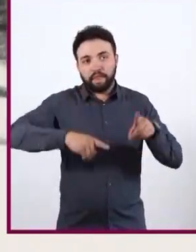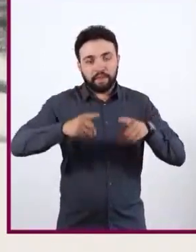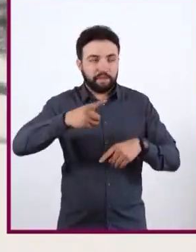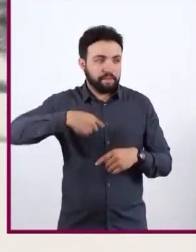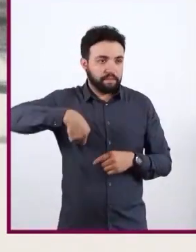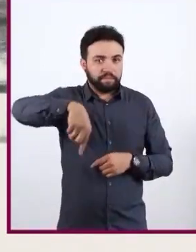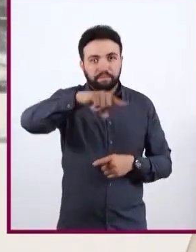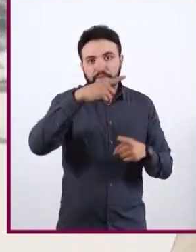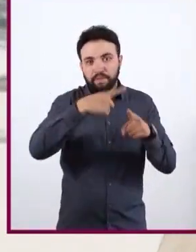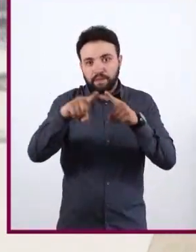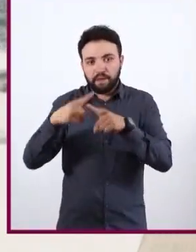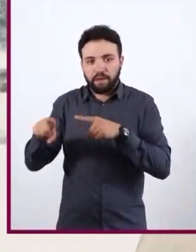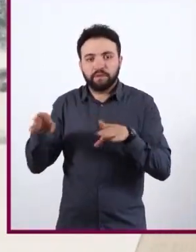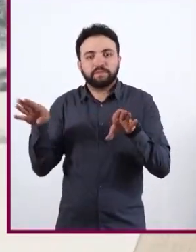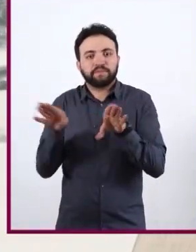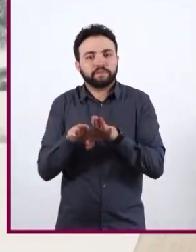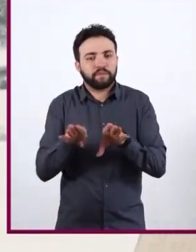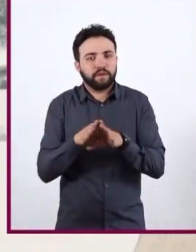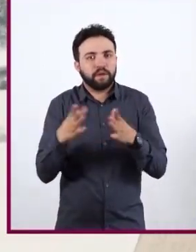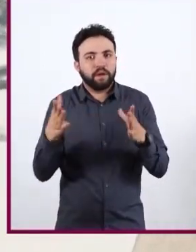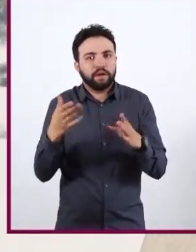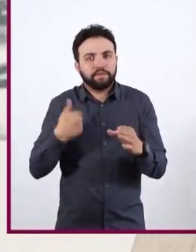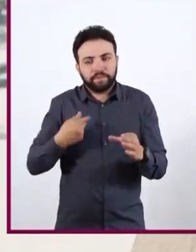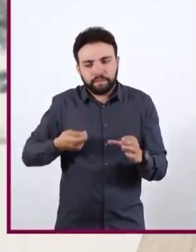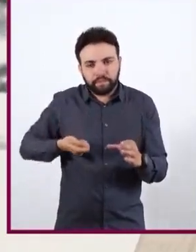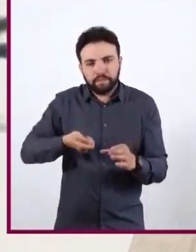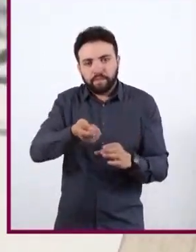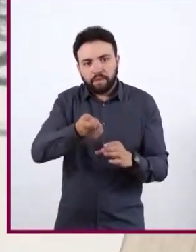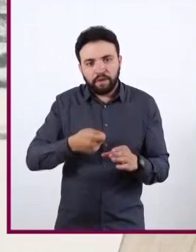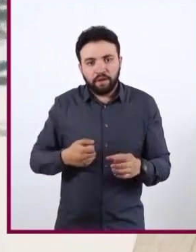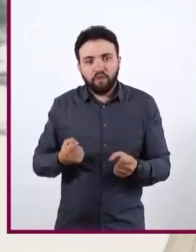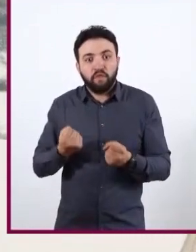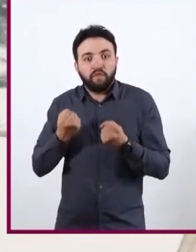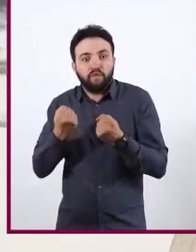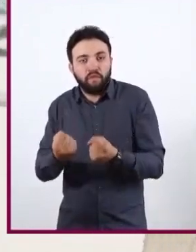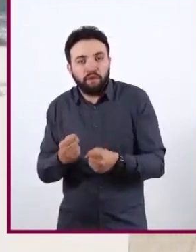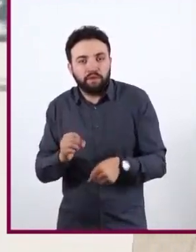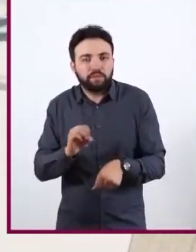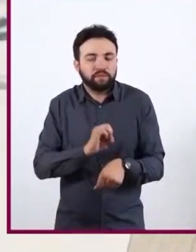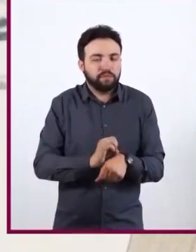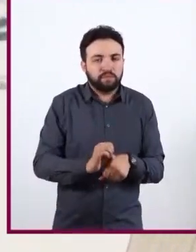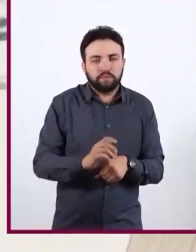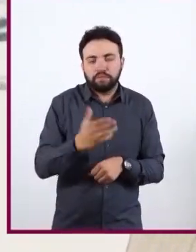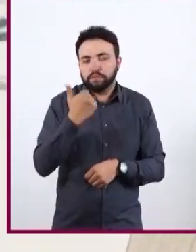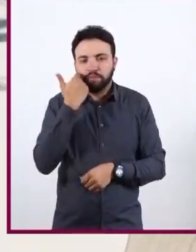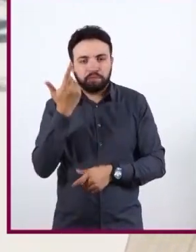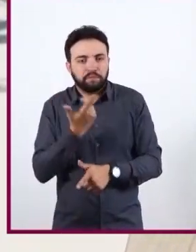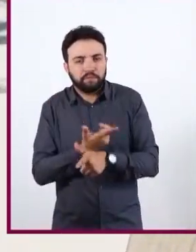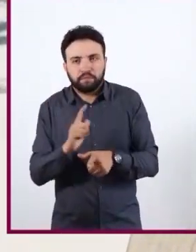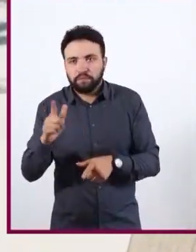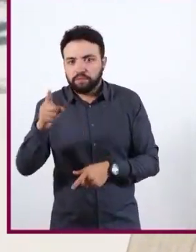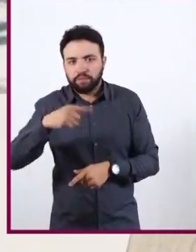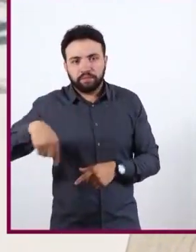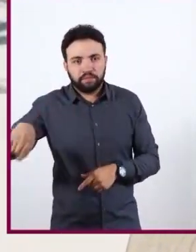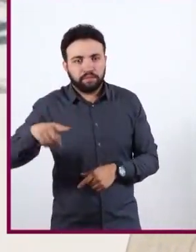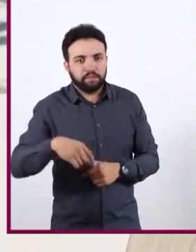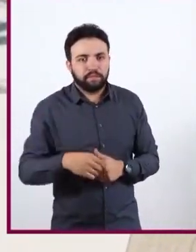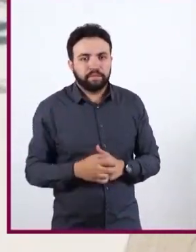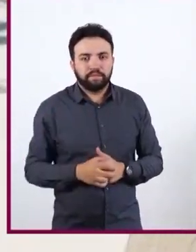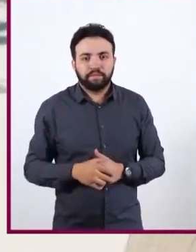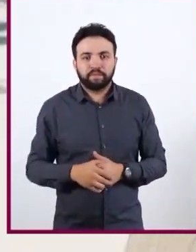¿no? Y depende de nosotros cómo lo apliquemos, qué tan fuerte. Tomamos un poquito más.